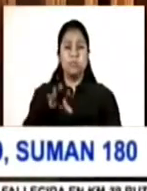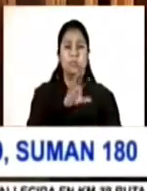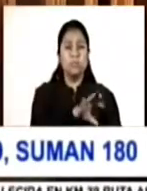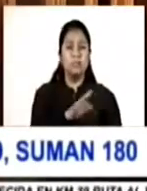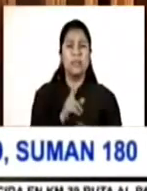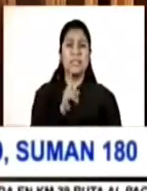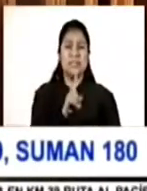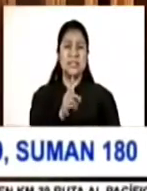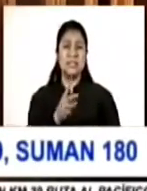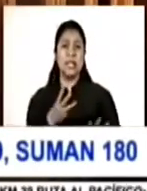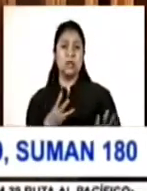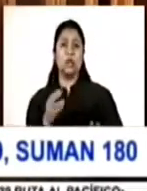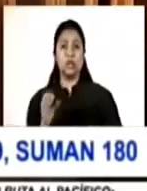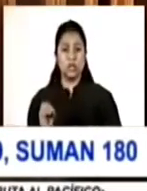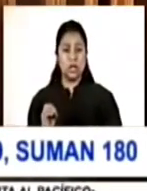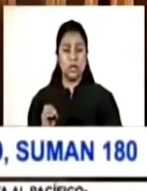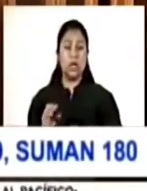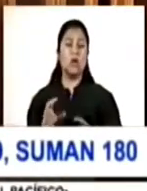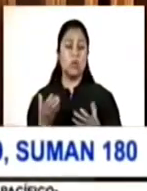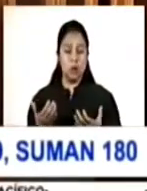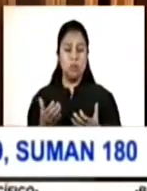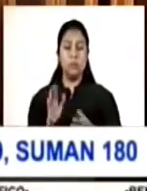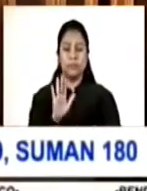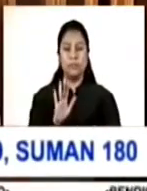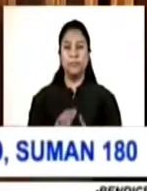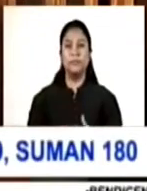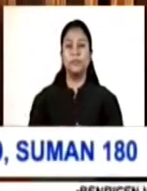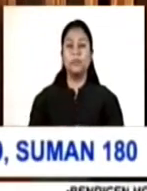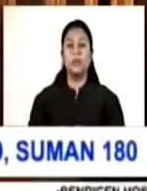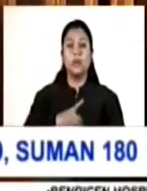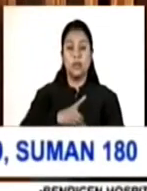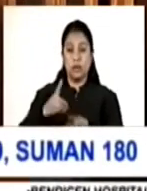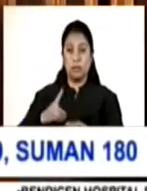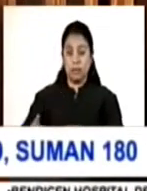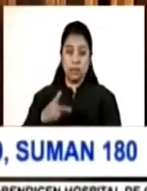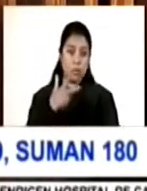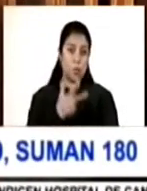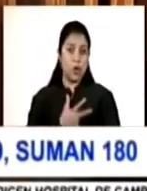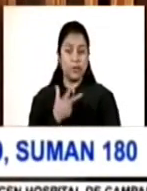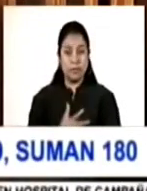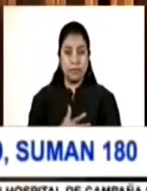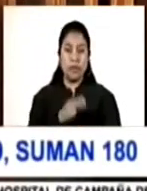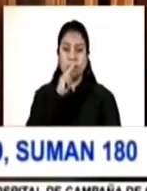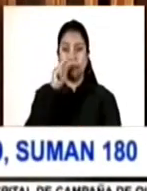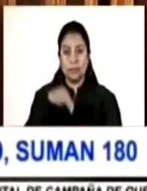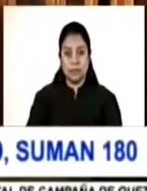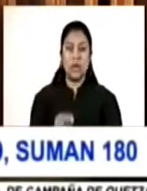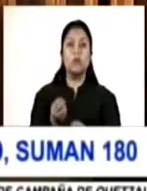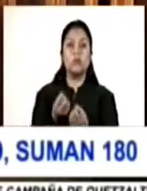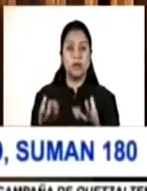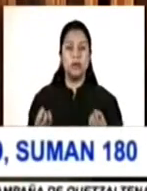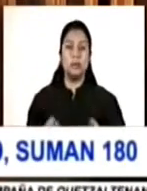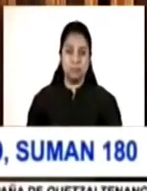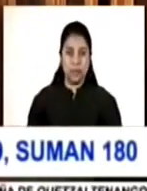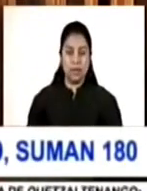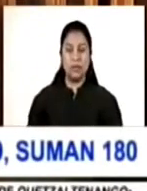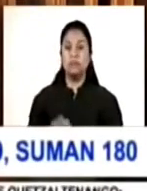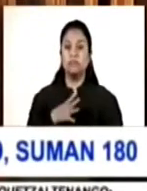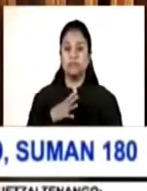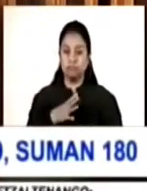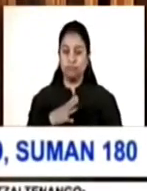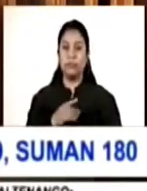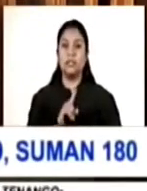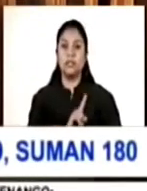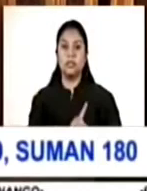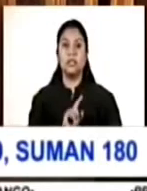180 casos es la siguiente. En los departamentos de Guatemala, Chimaltenango y Zacatepeques hay un total